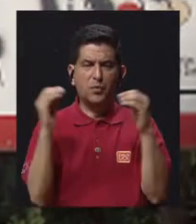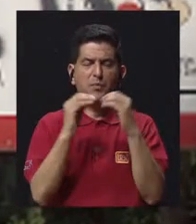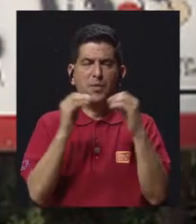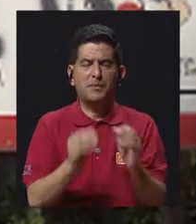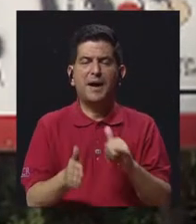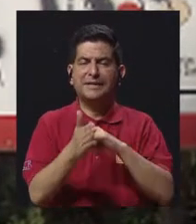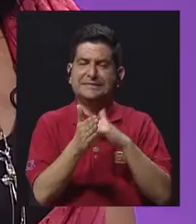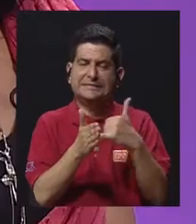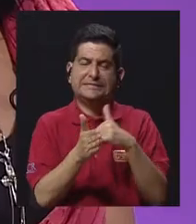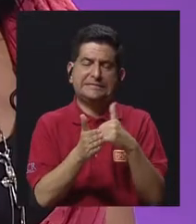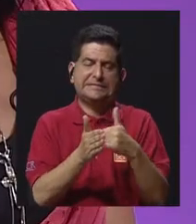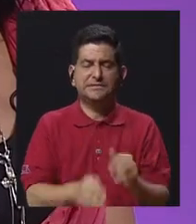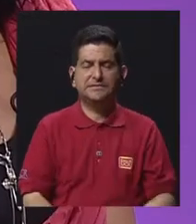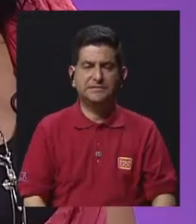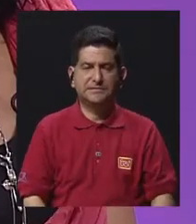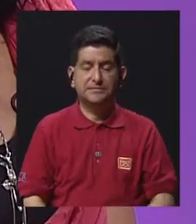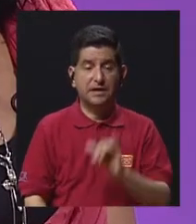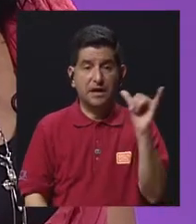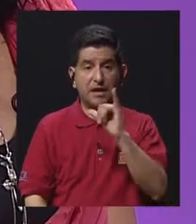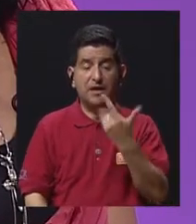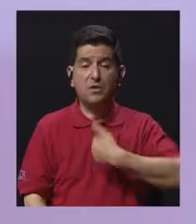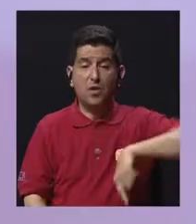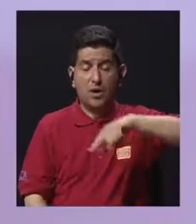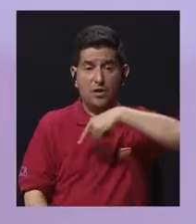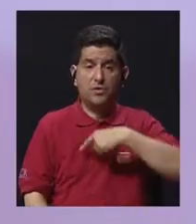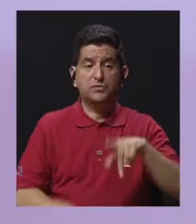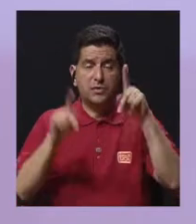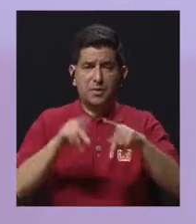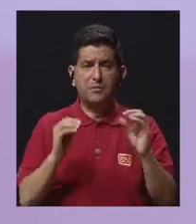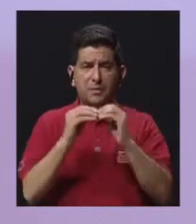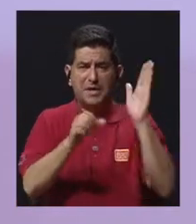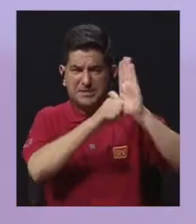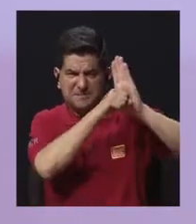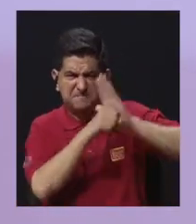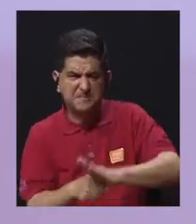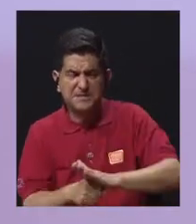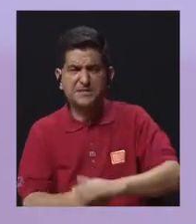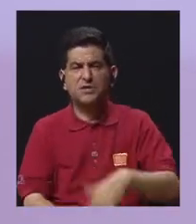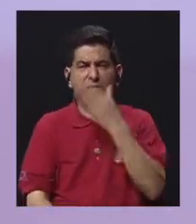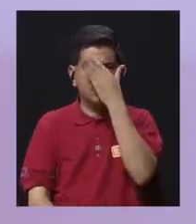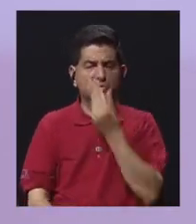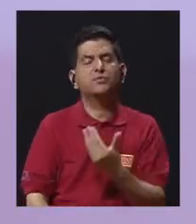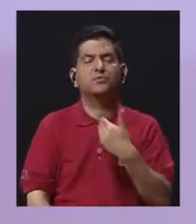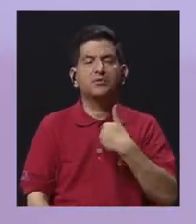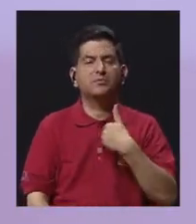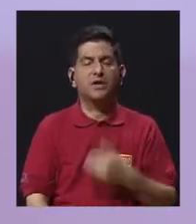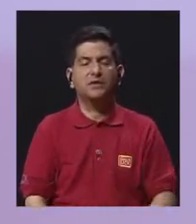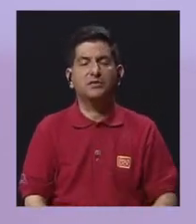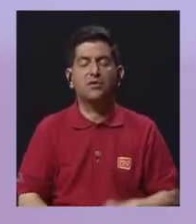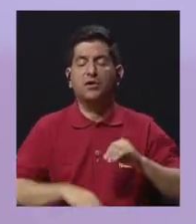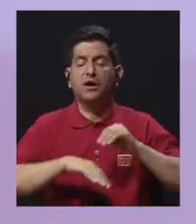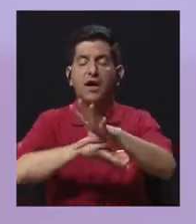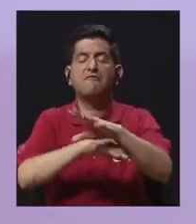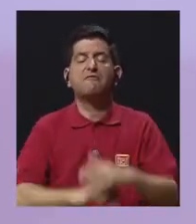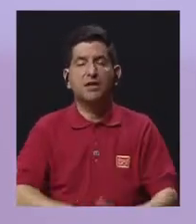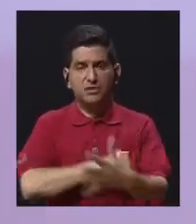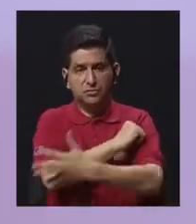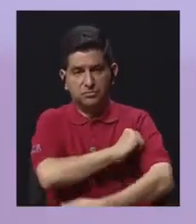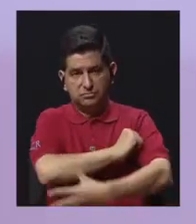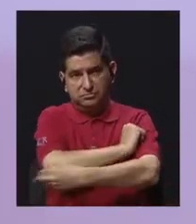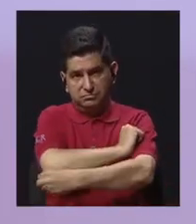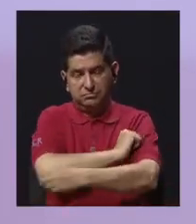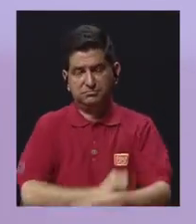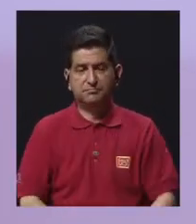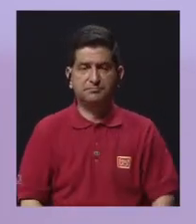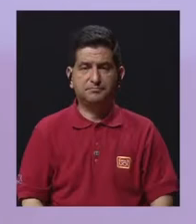vulnerable, voy a decir así, y a la vez somos las que somos más reprimidas y las que sufrimos más las consecuencias de la miseria.